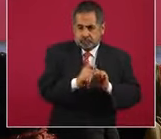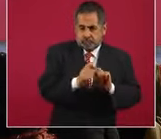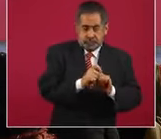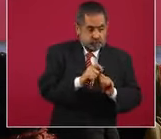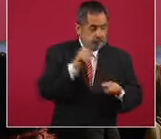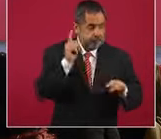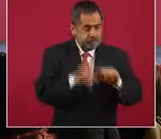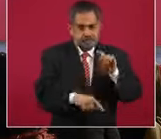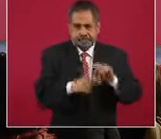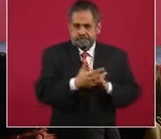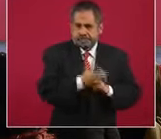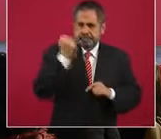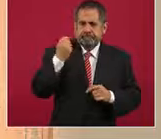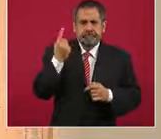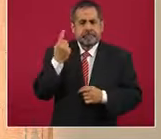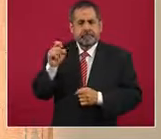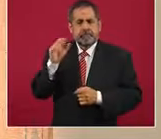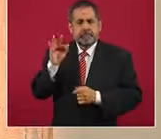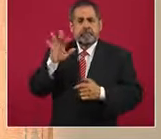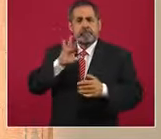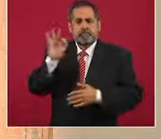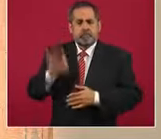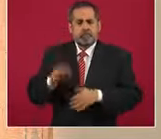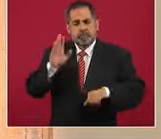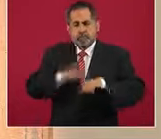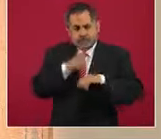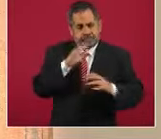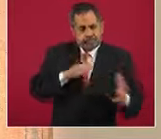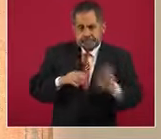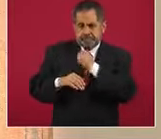también un 140% más